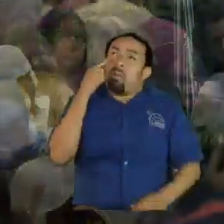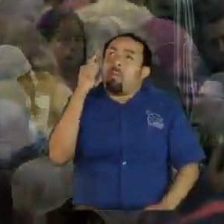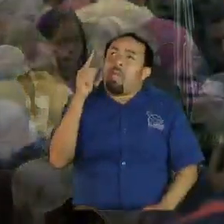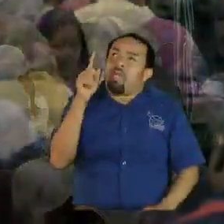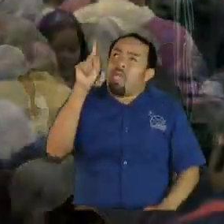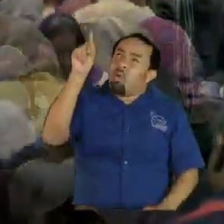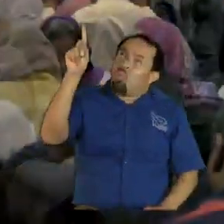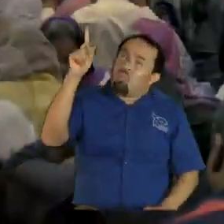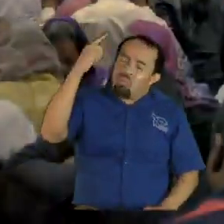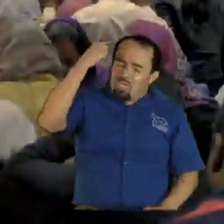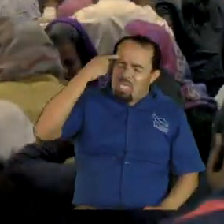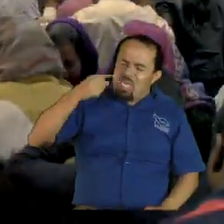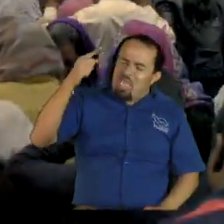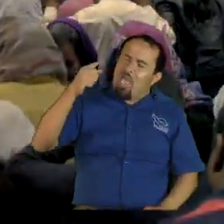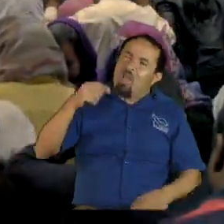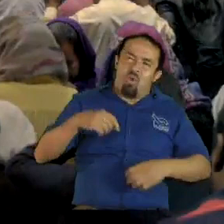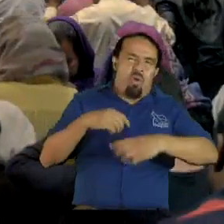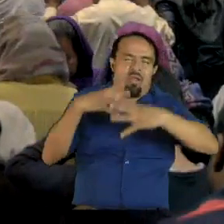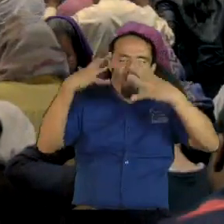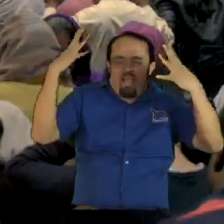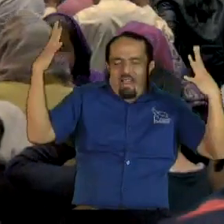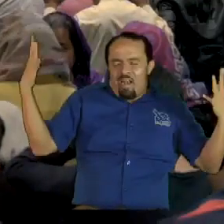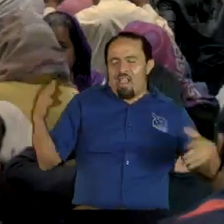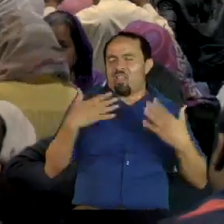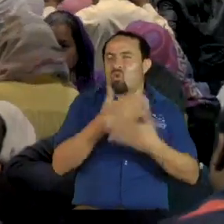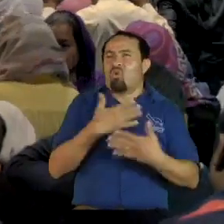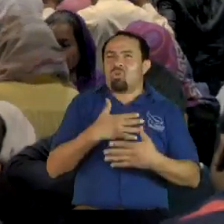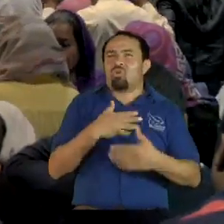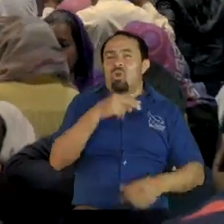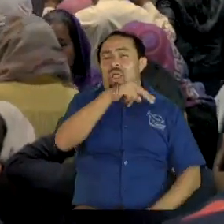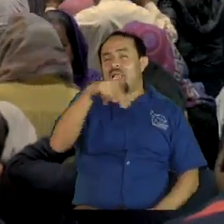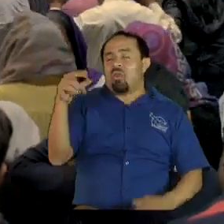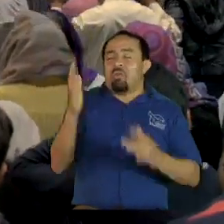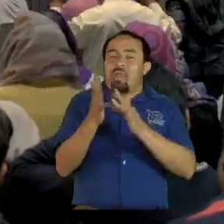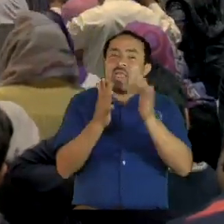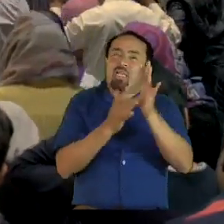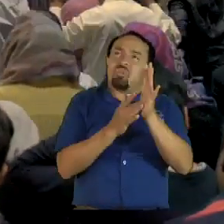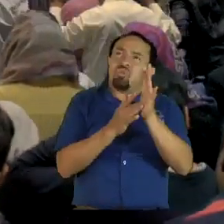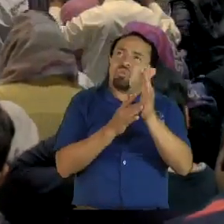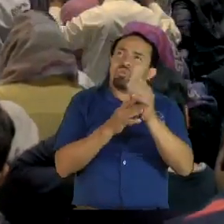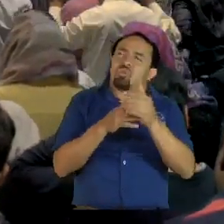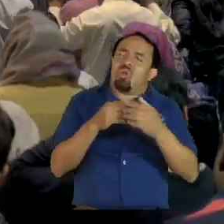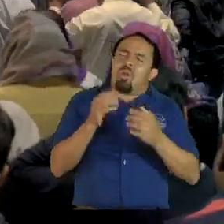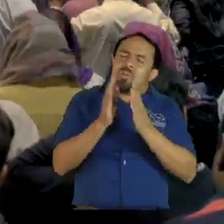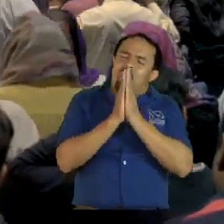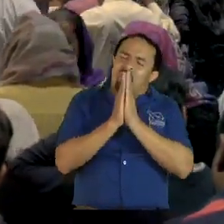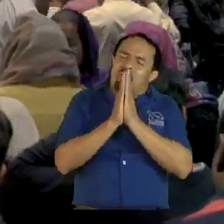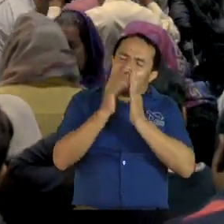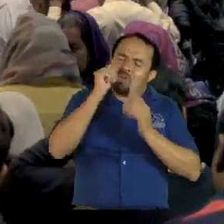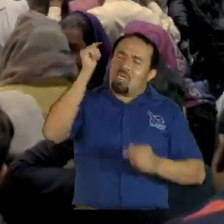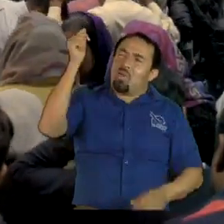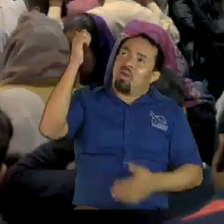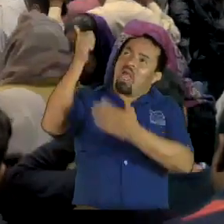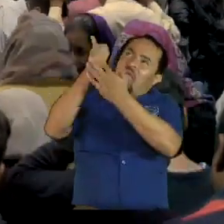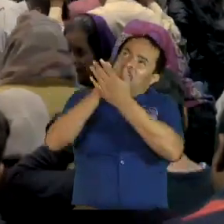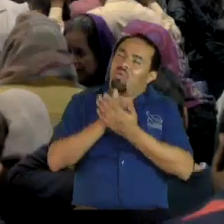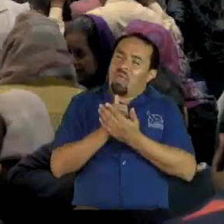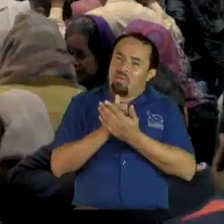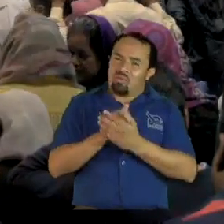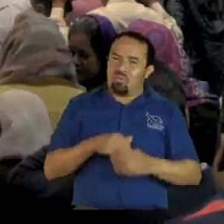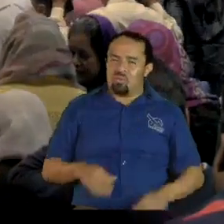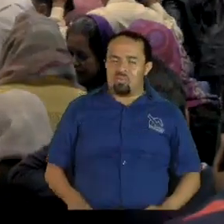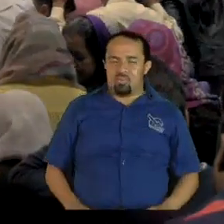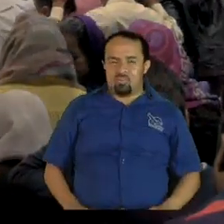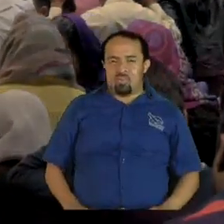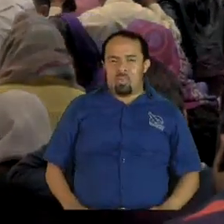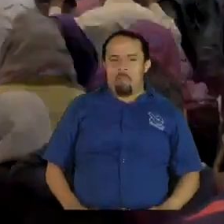gozo. En el nombre de Jesús, haz tú ese milagro, haz tú la obra.